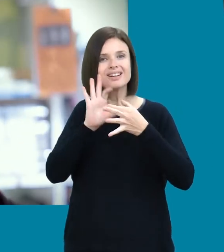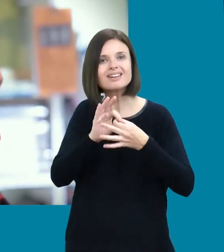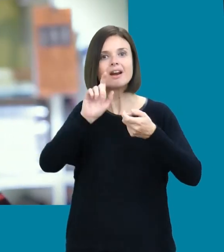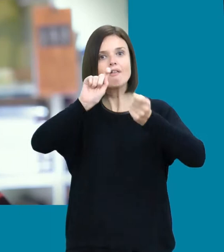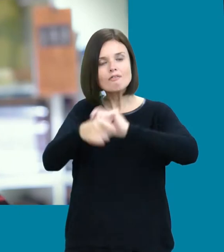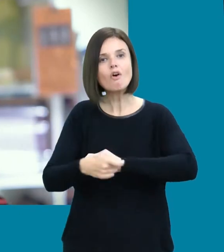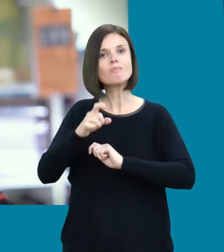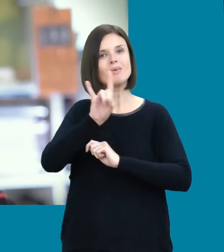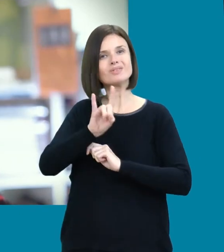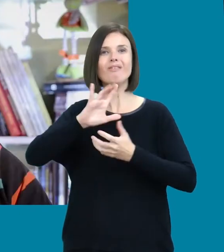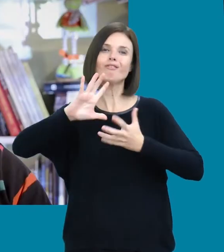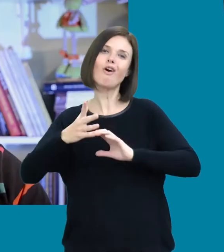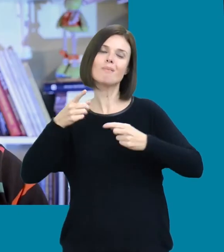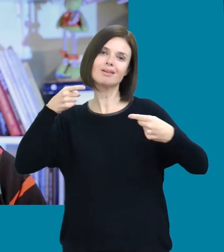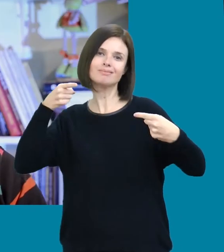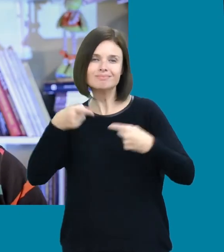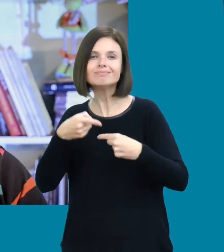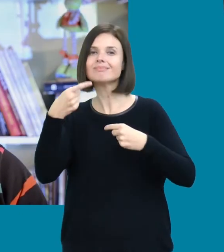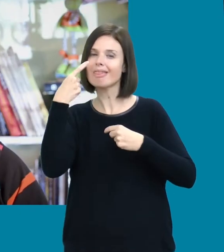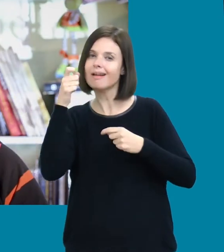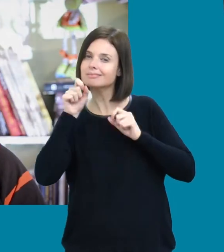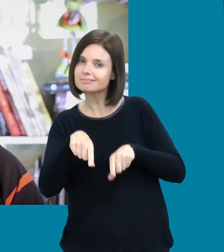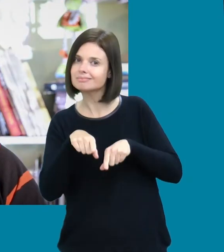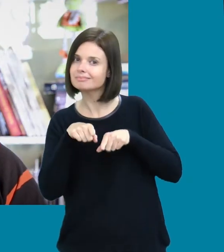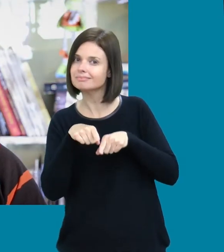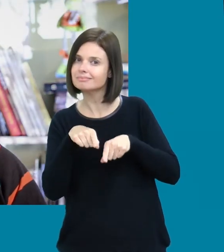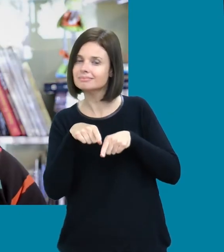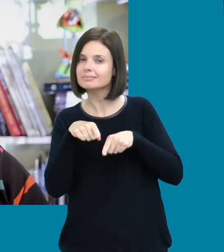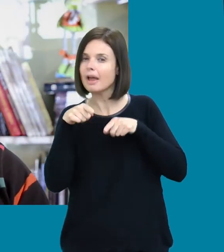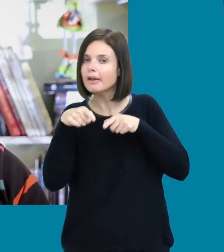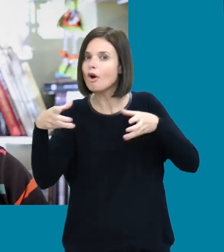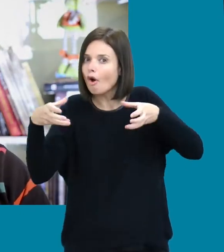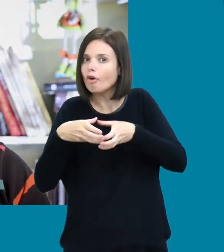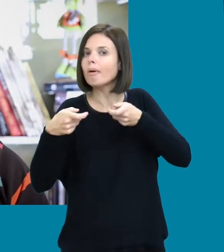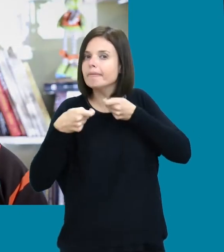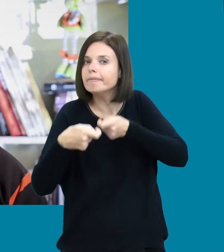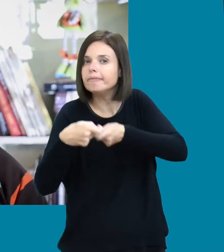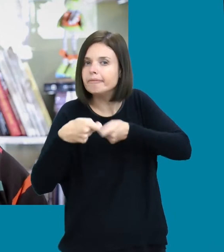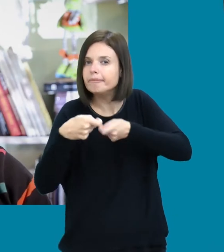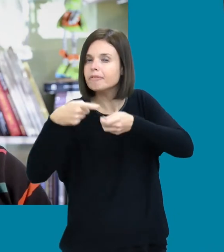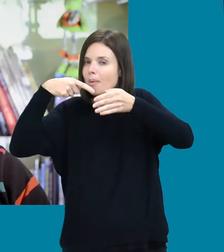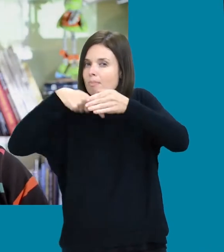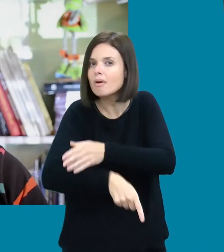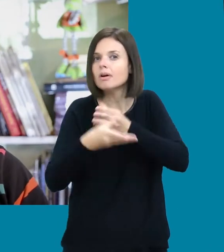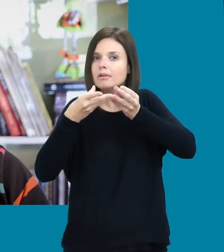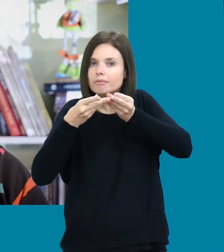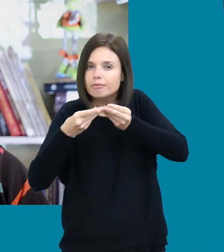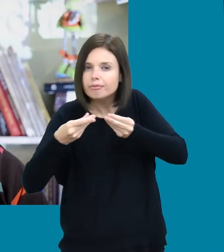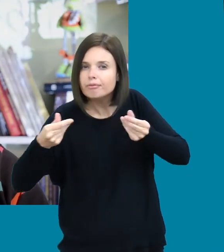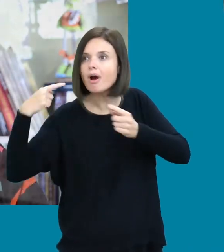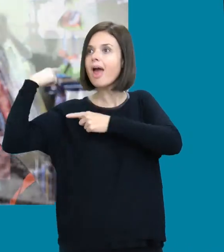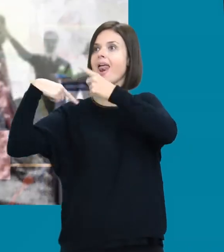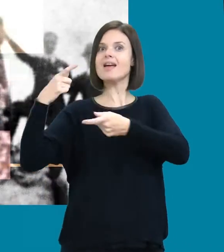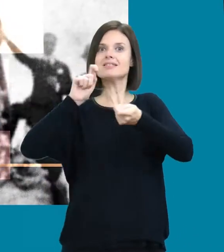de sus enemigos más identificables y más claros. Entonces hicieron todo lo que pudieron para horadar, para erosionar